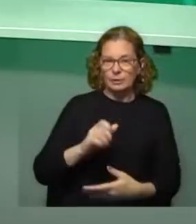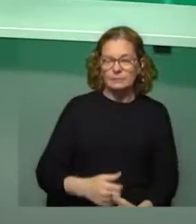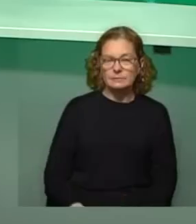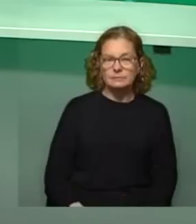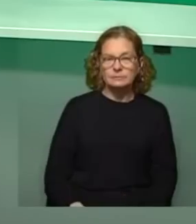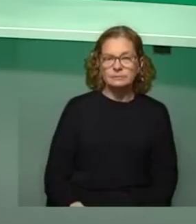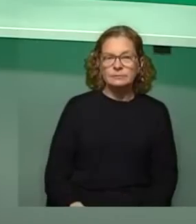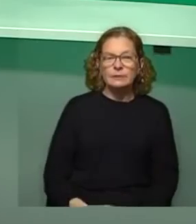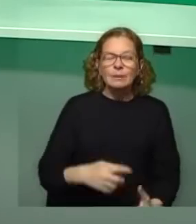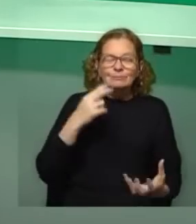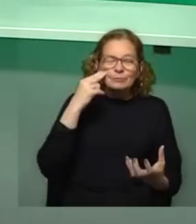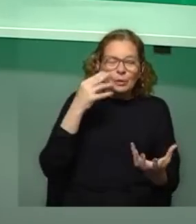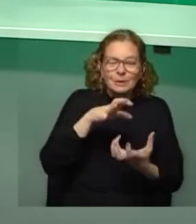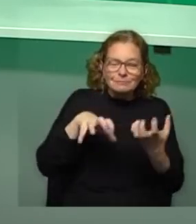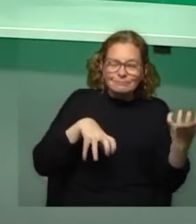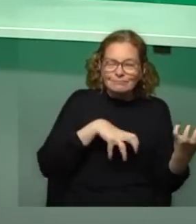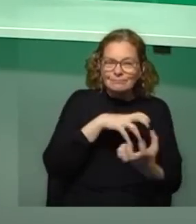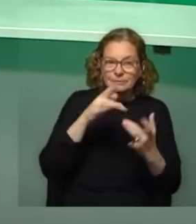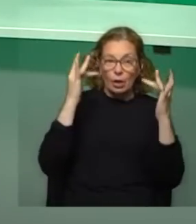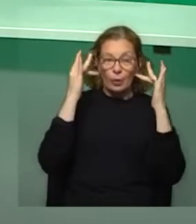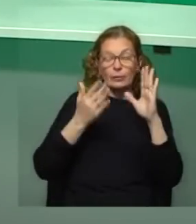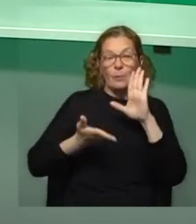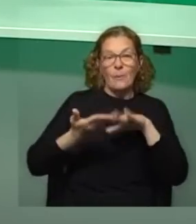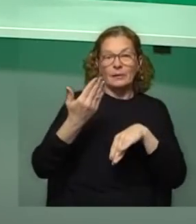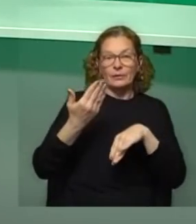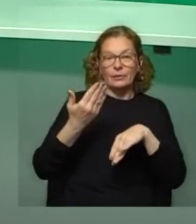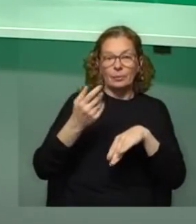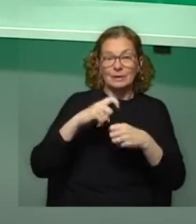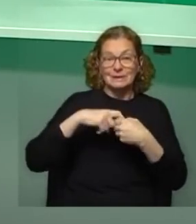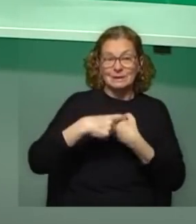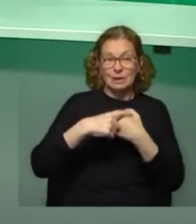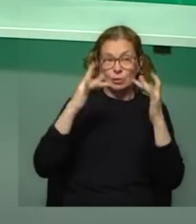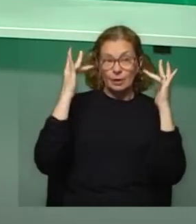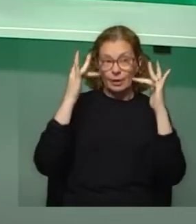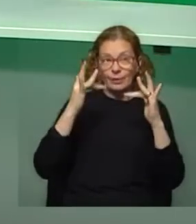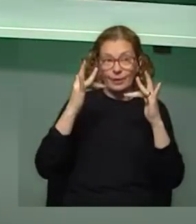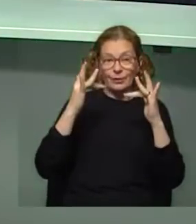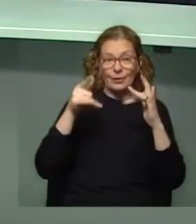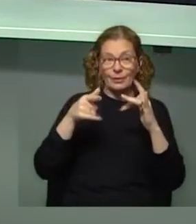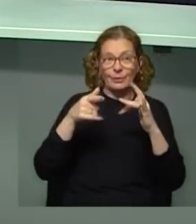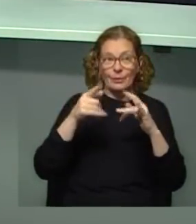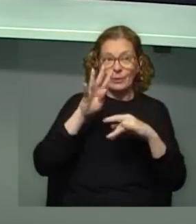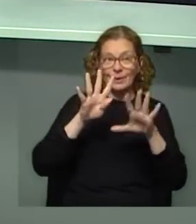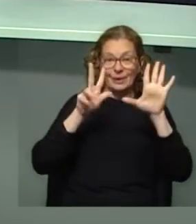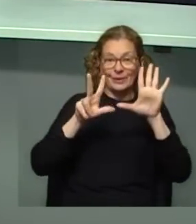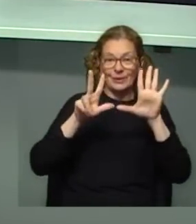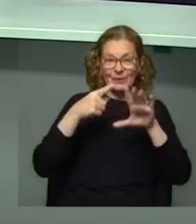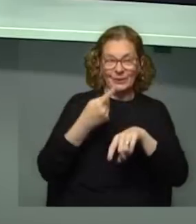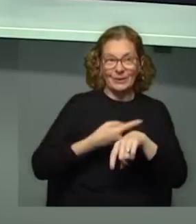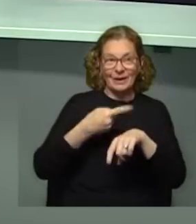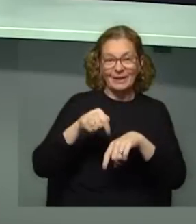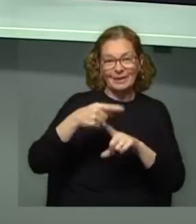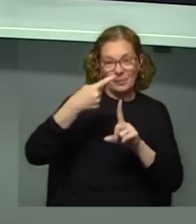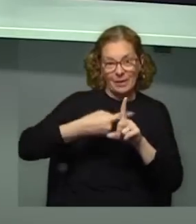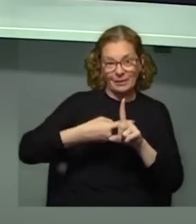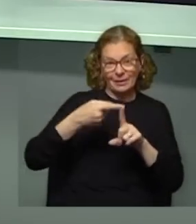y la conflictividad en la educación siguen aumento porque los sindicatos de la enseñanza no descartan hacer un paro de 48 horas este mes